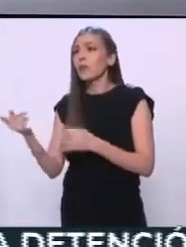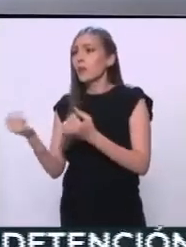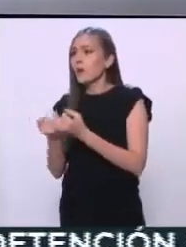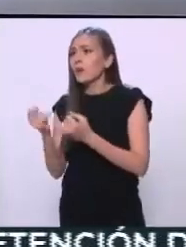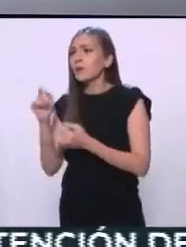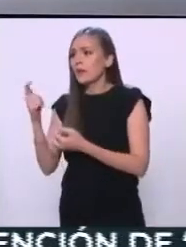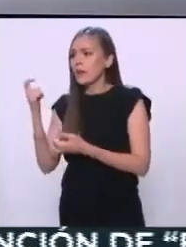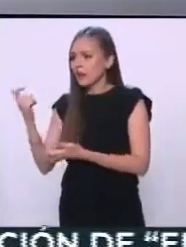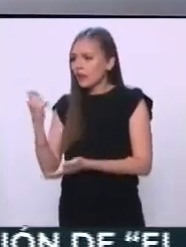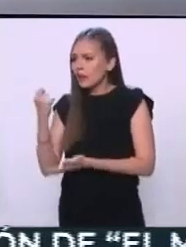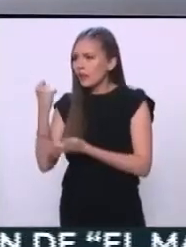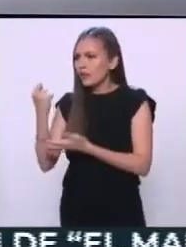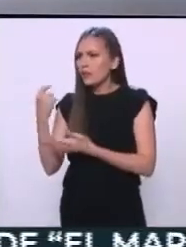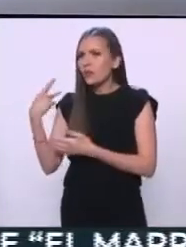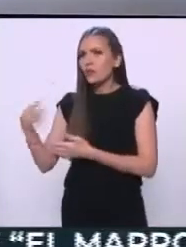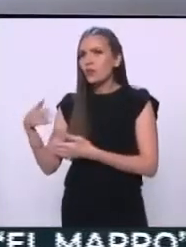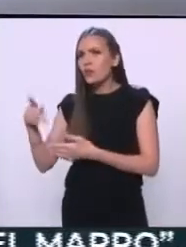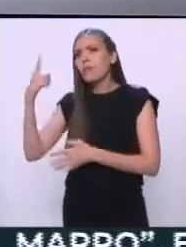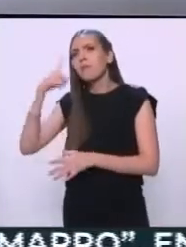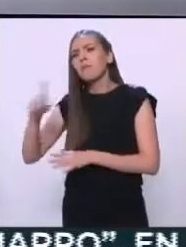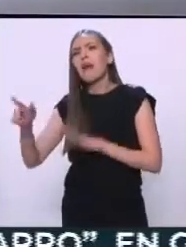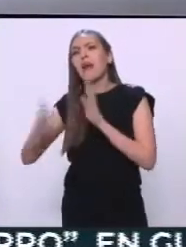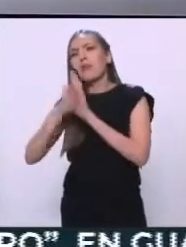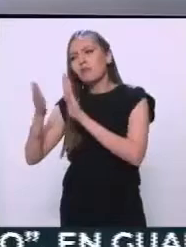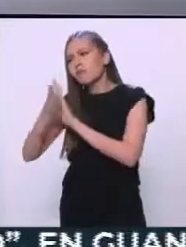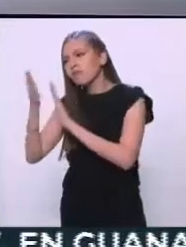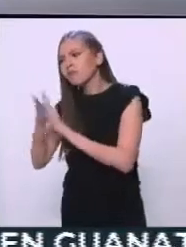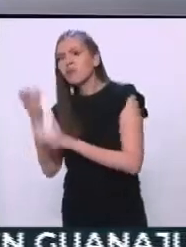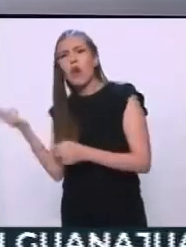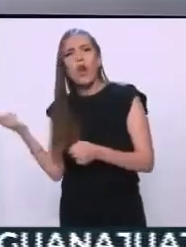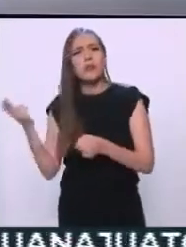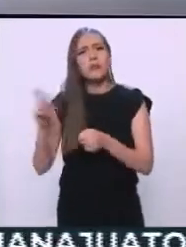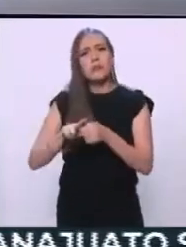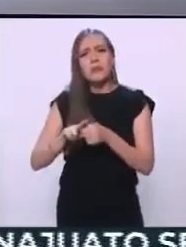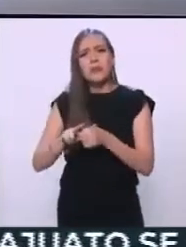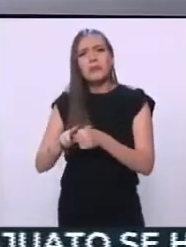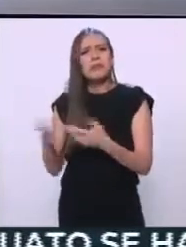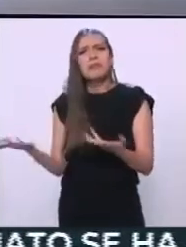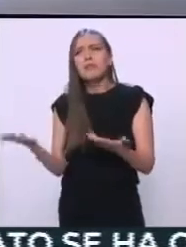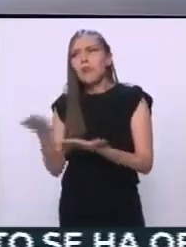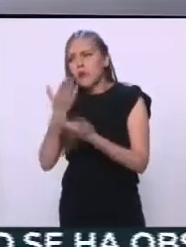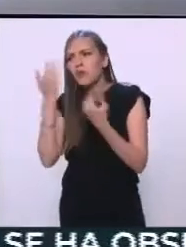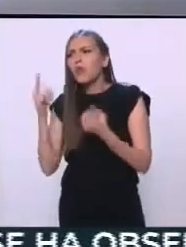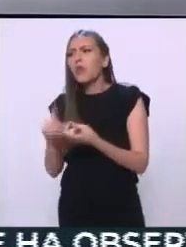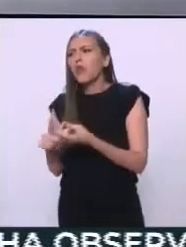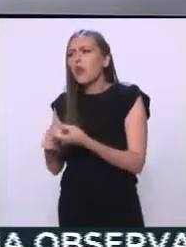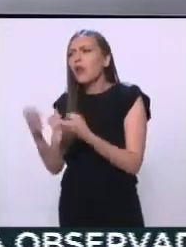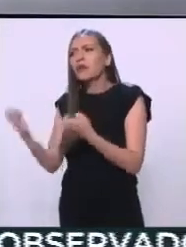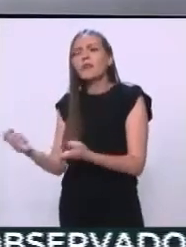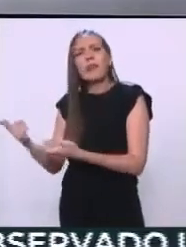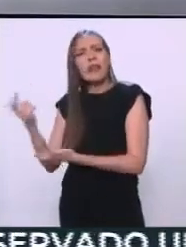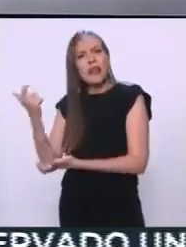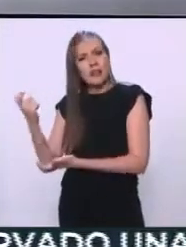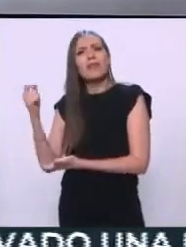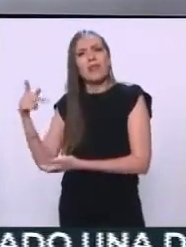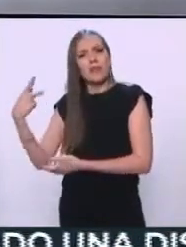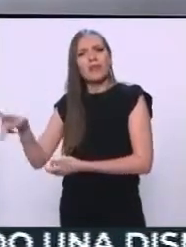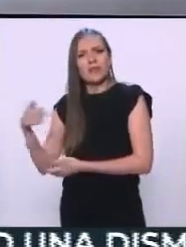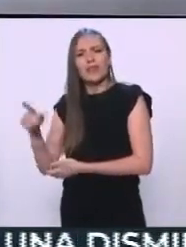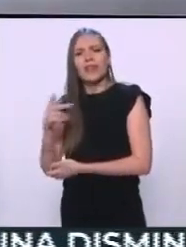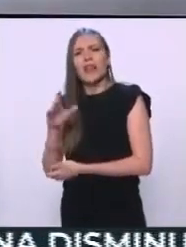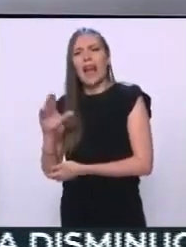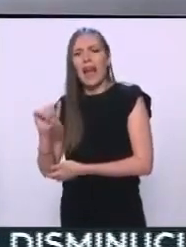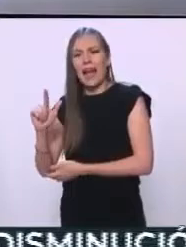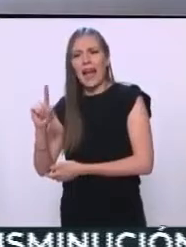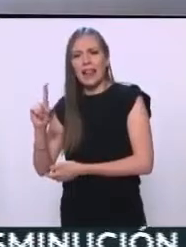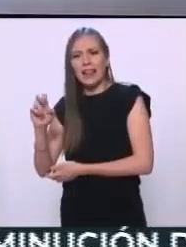que estaba destinado para infraestructura hospitalaria y que nadie sabe dónde está, justo durante el sexenio de Calderón. Y también